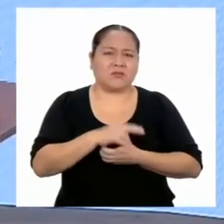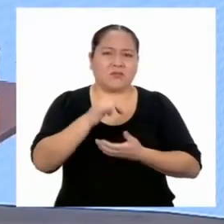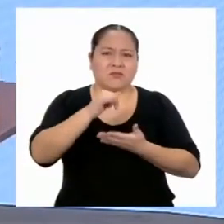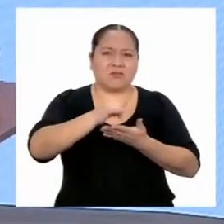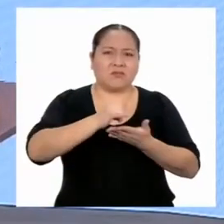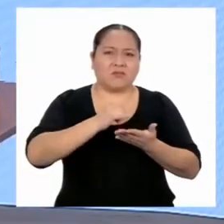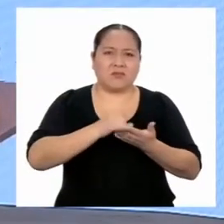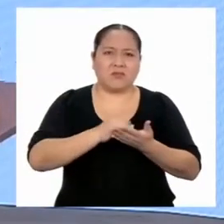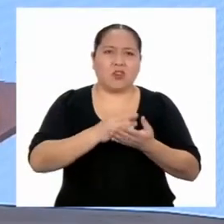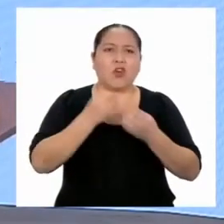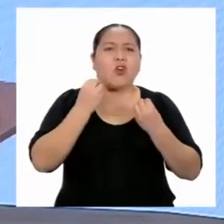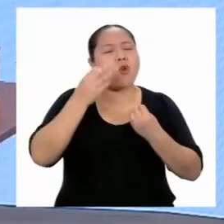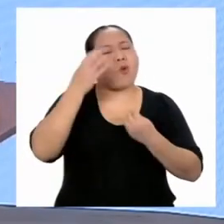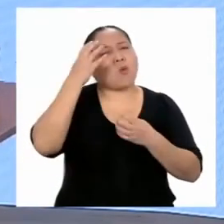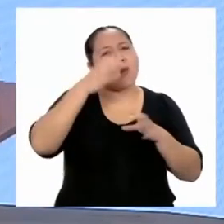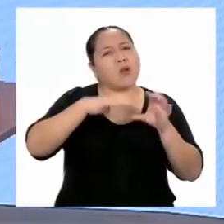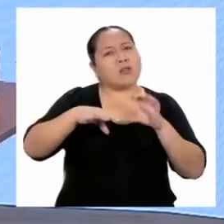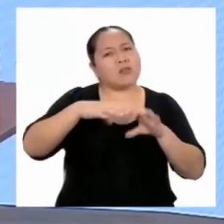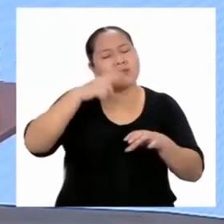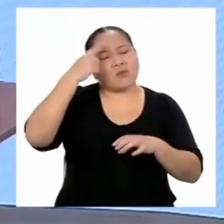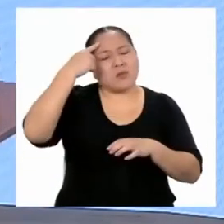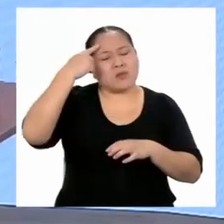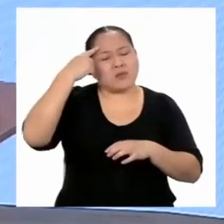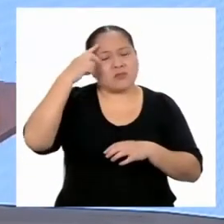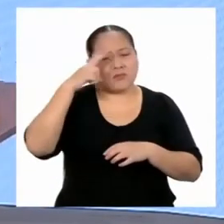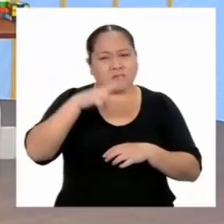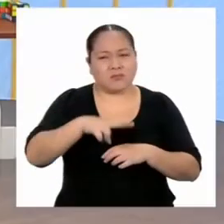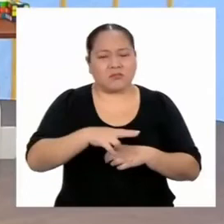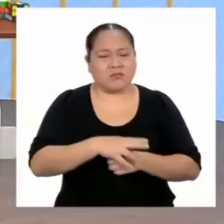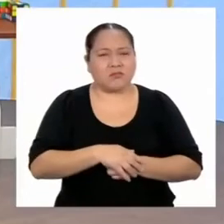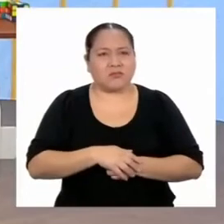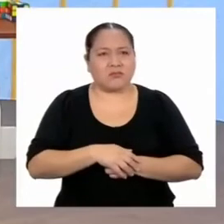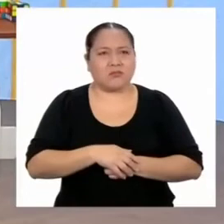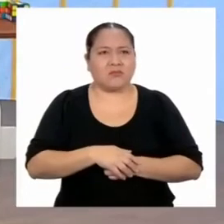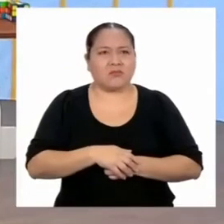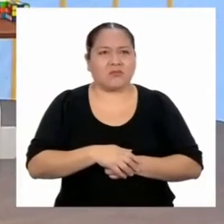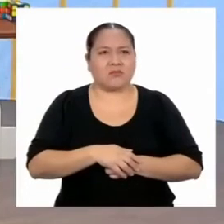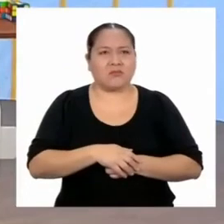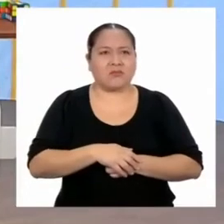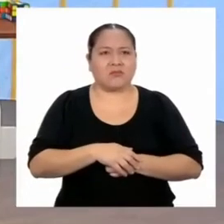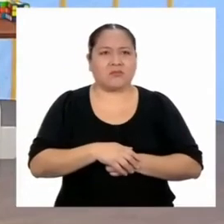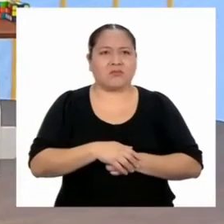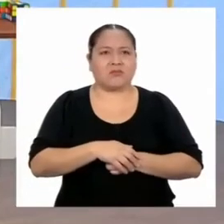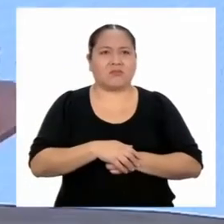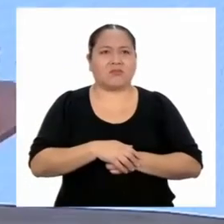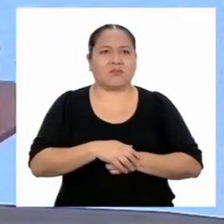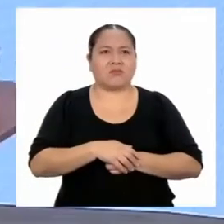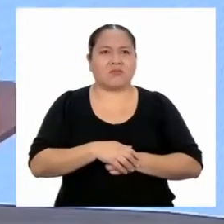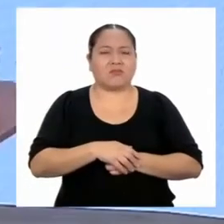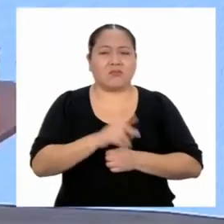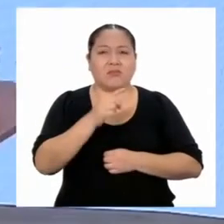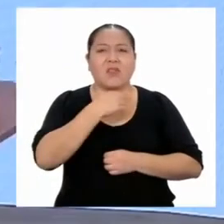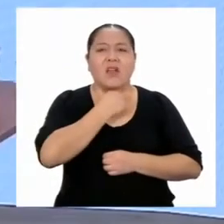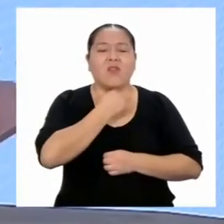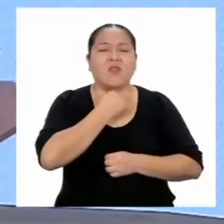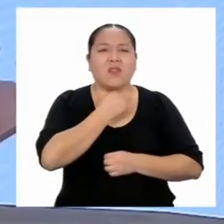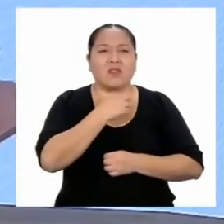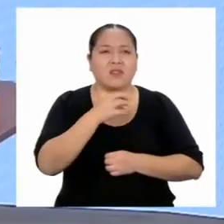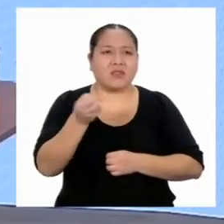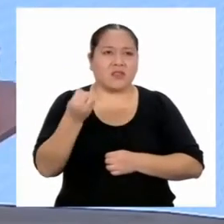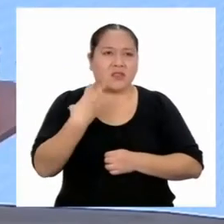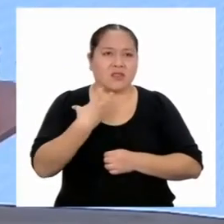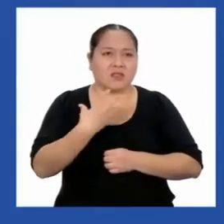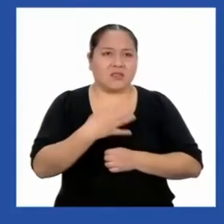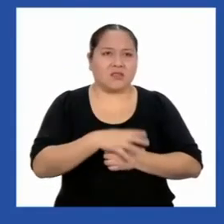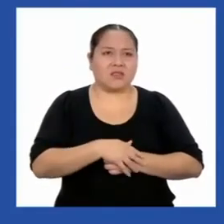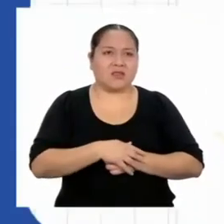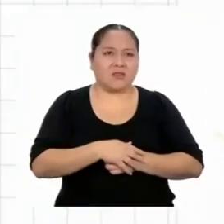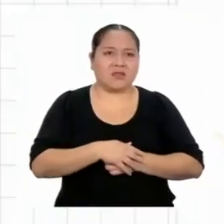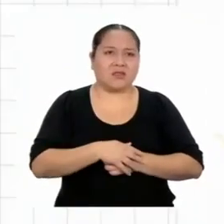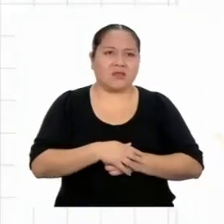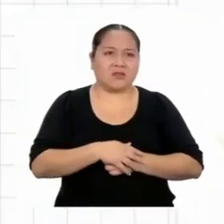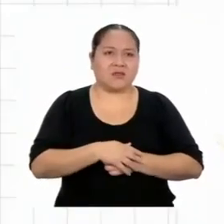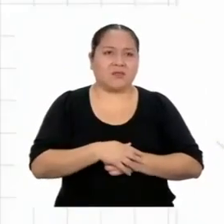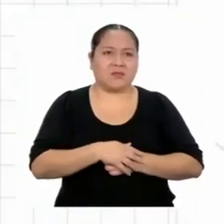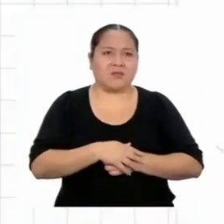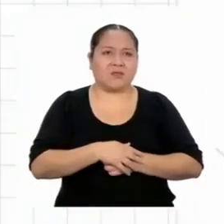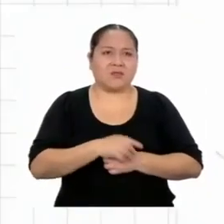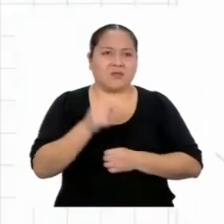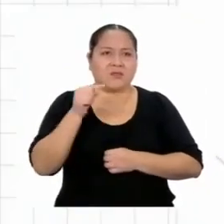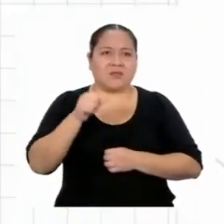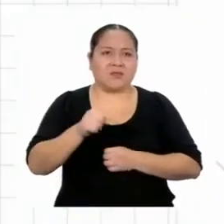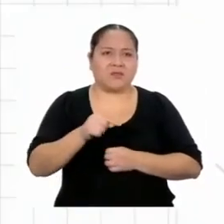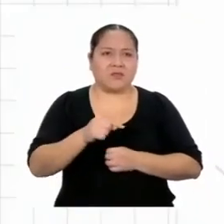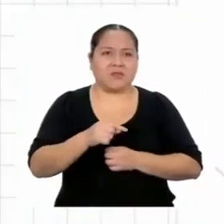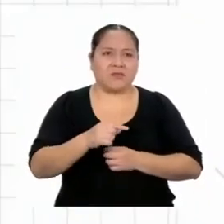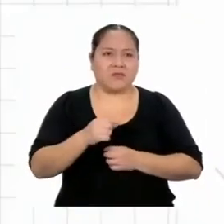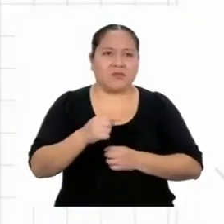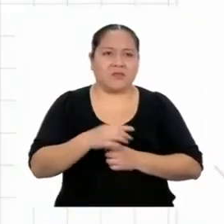¿Y cómo hacemos para calcular ese monto? A ver, mi abuelito dice lo siguiente. El